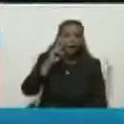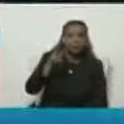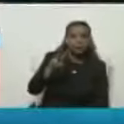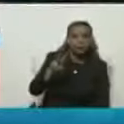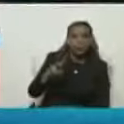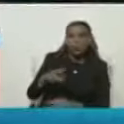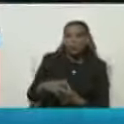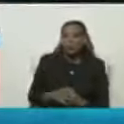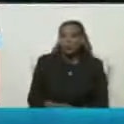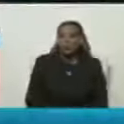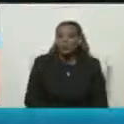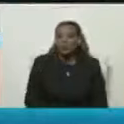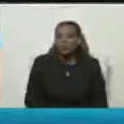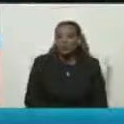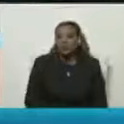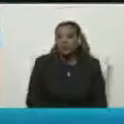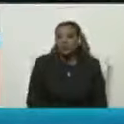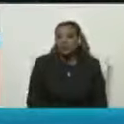dijeran,